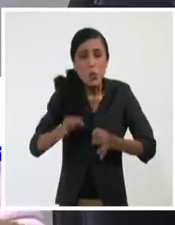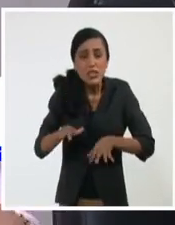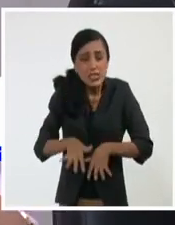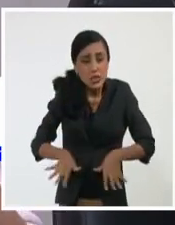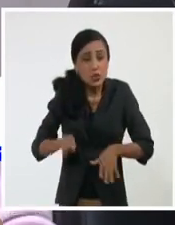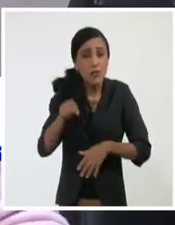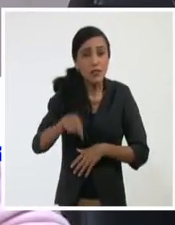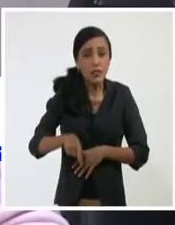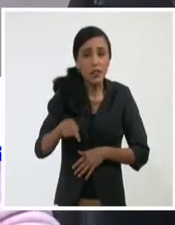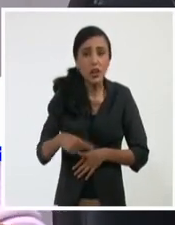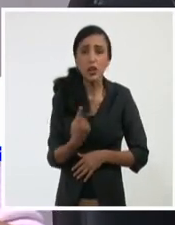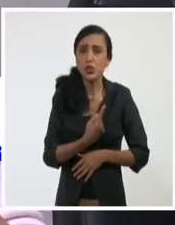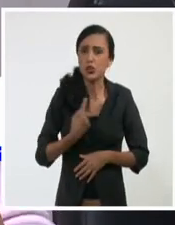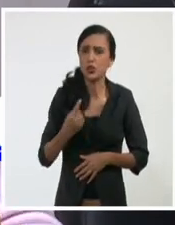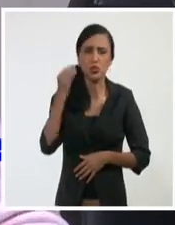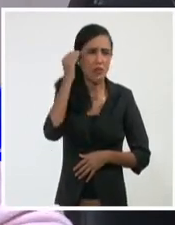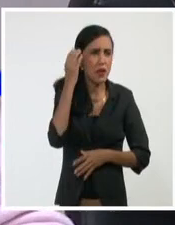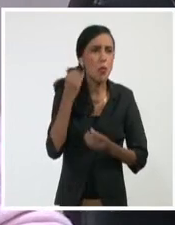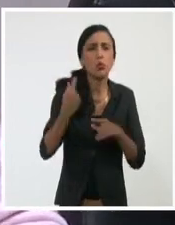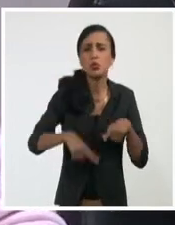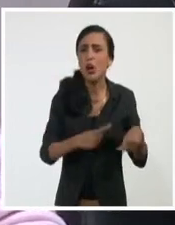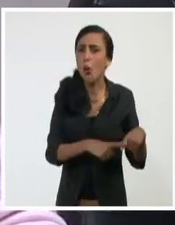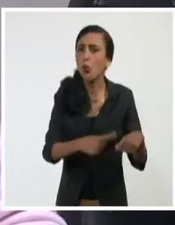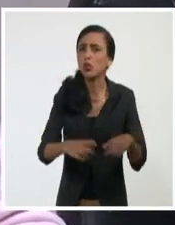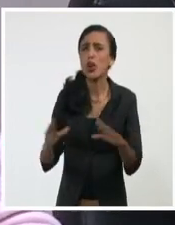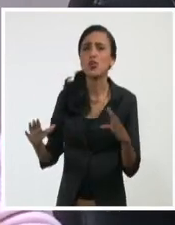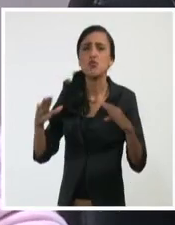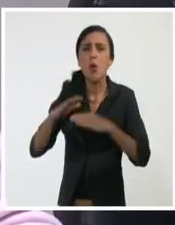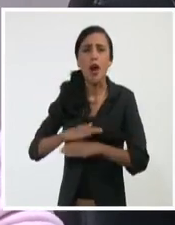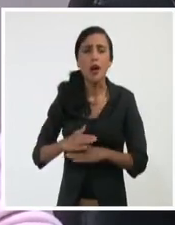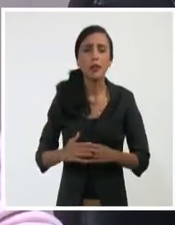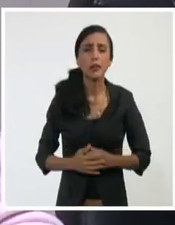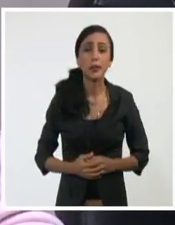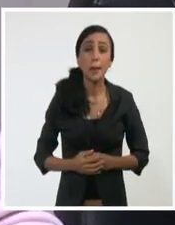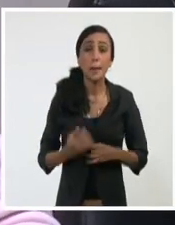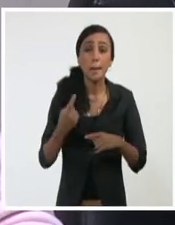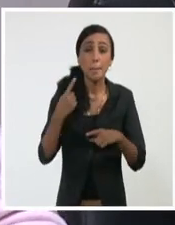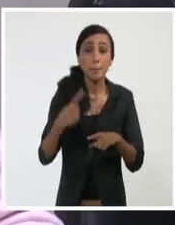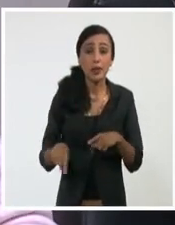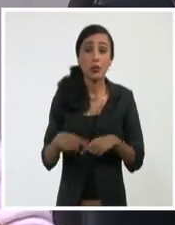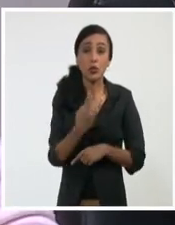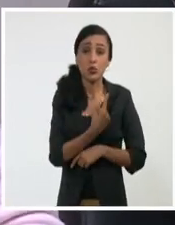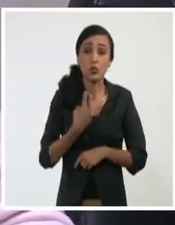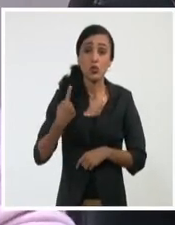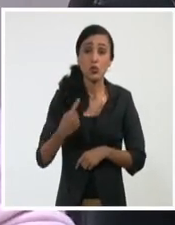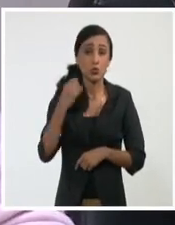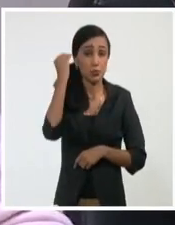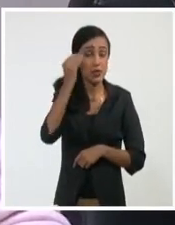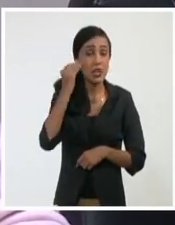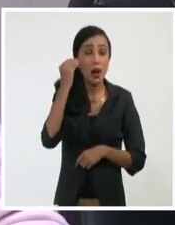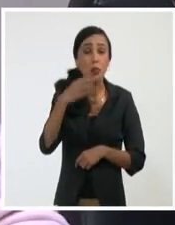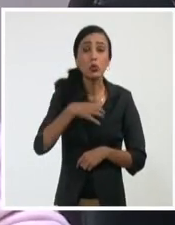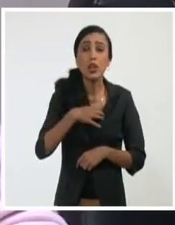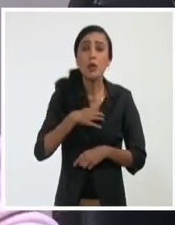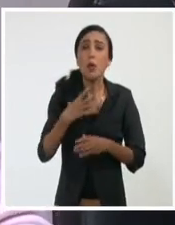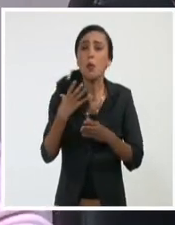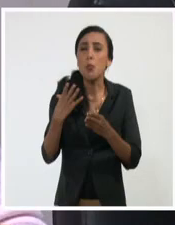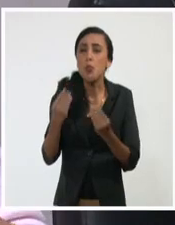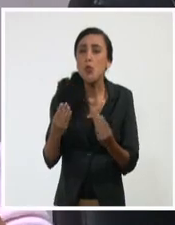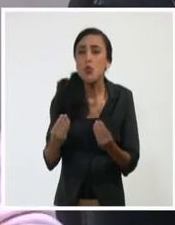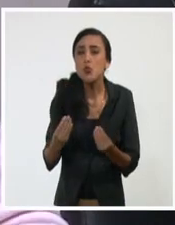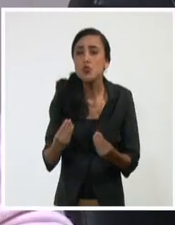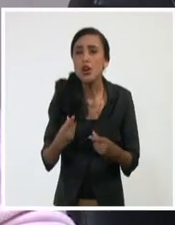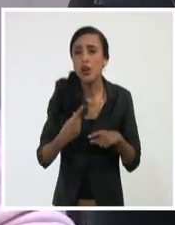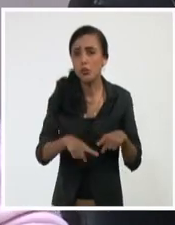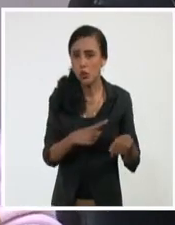sin desconocer el desabastecimiento, la falta de productos, pero nosotros creemos que tenemos mucha reserva,